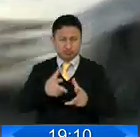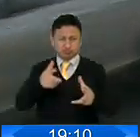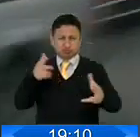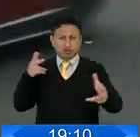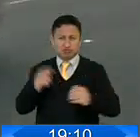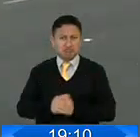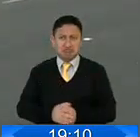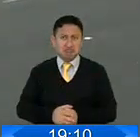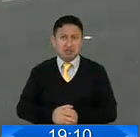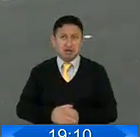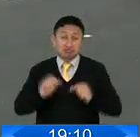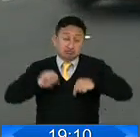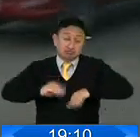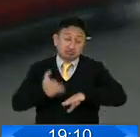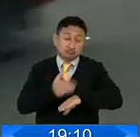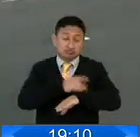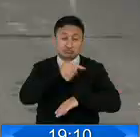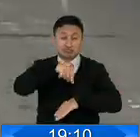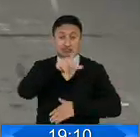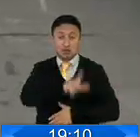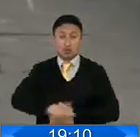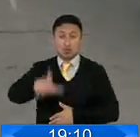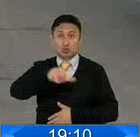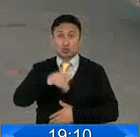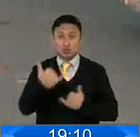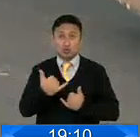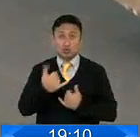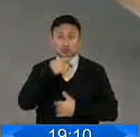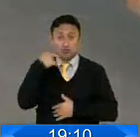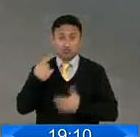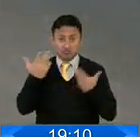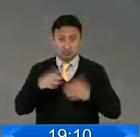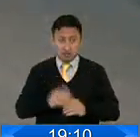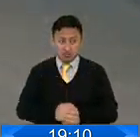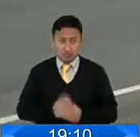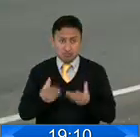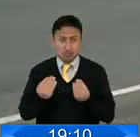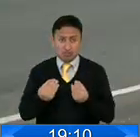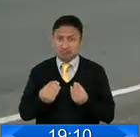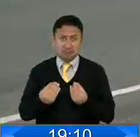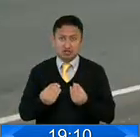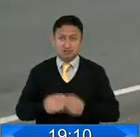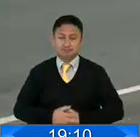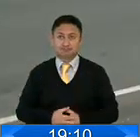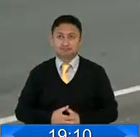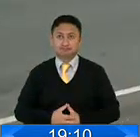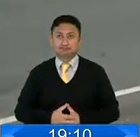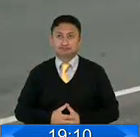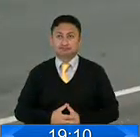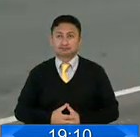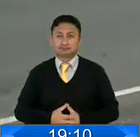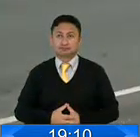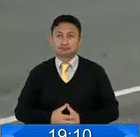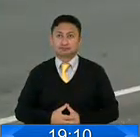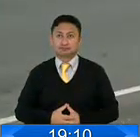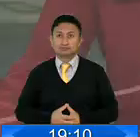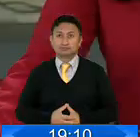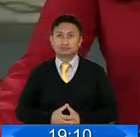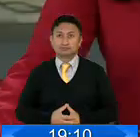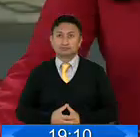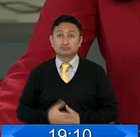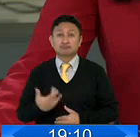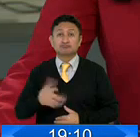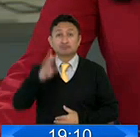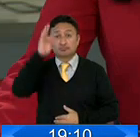carga vehicular, por lo que se anticipa que este lunes que finalice el feriado tampoco lo habrá, informó Carolina Basante.